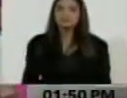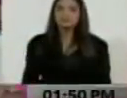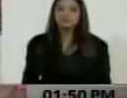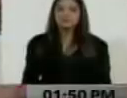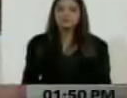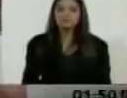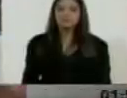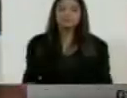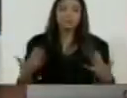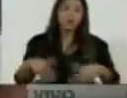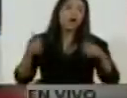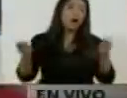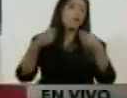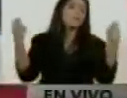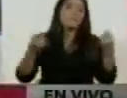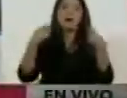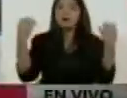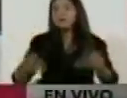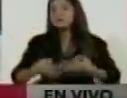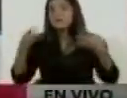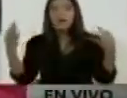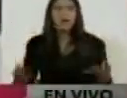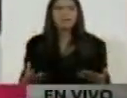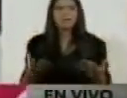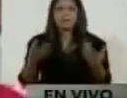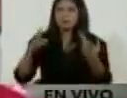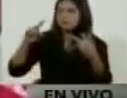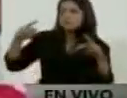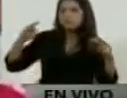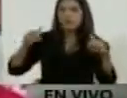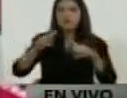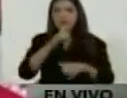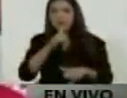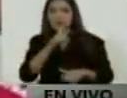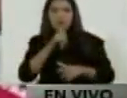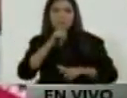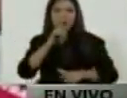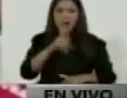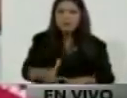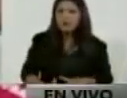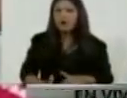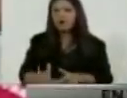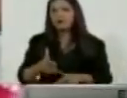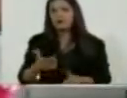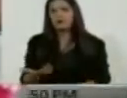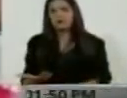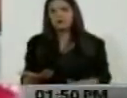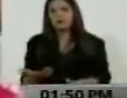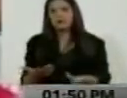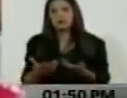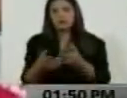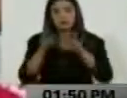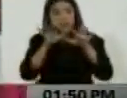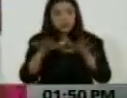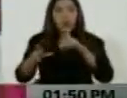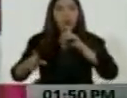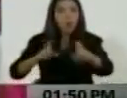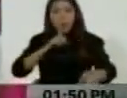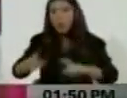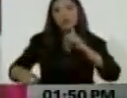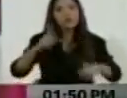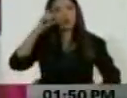víctimas de una campaña permanente de desinformación, de manipulación, de maldad, de perversidad, de siembra de odio todos los días.